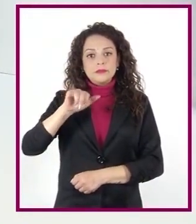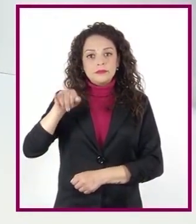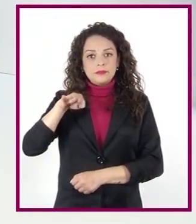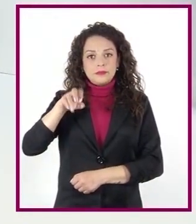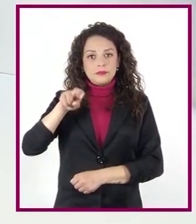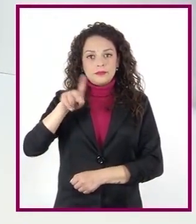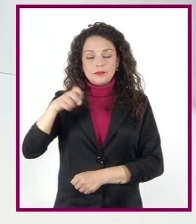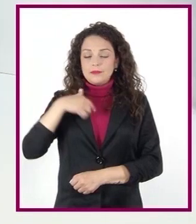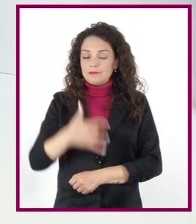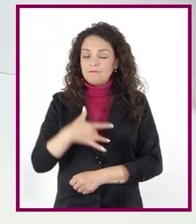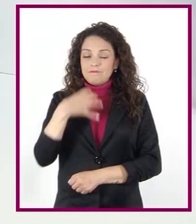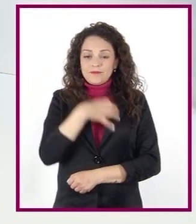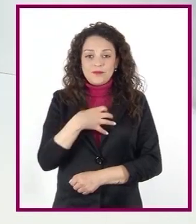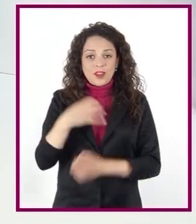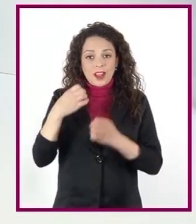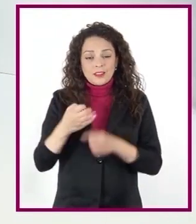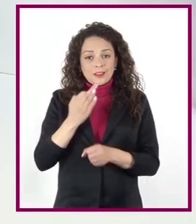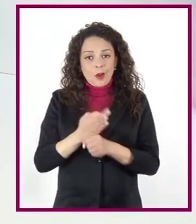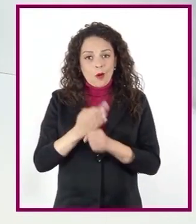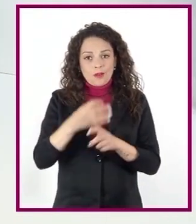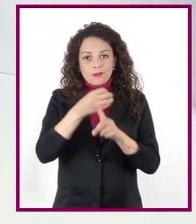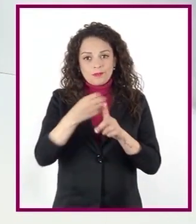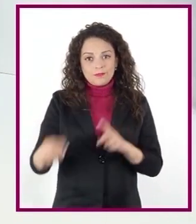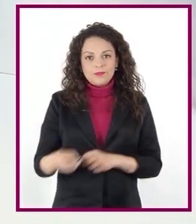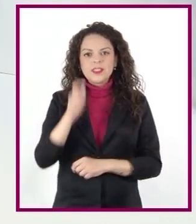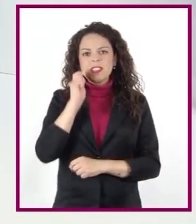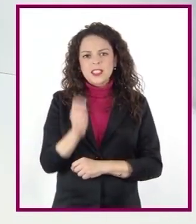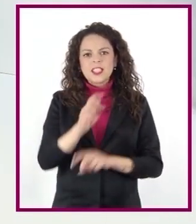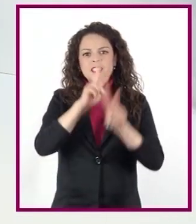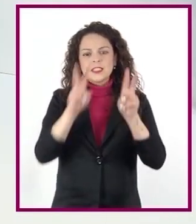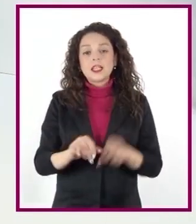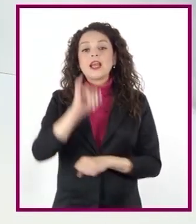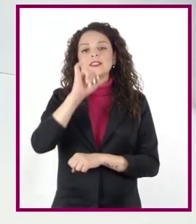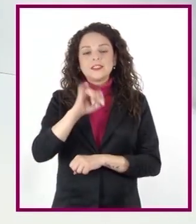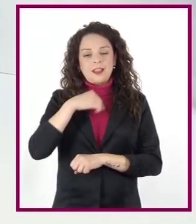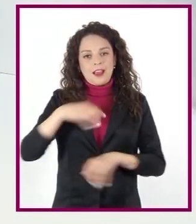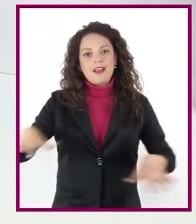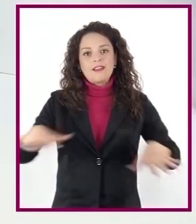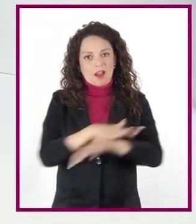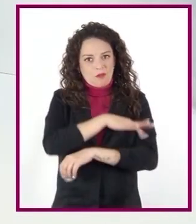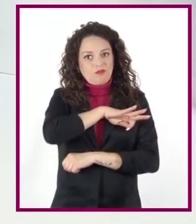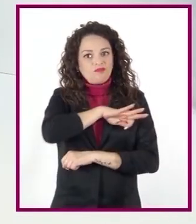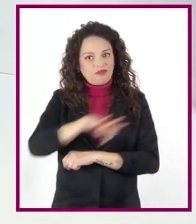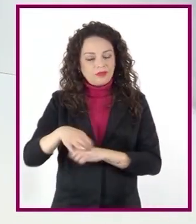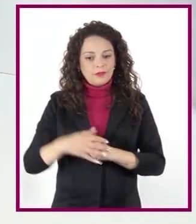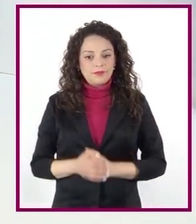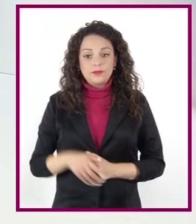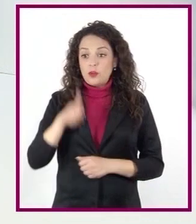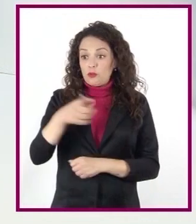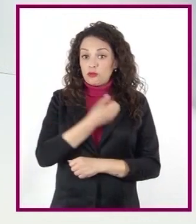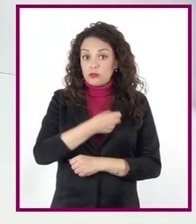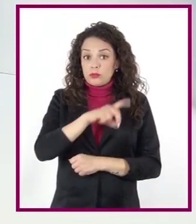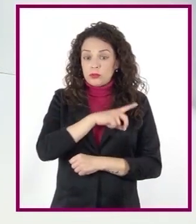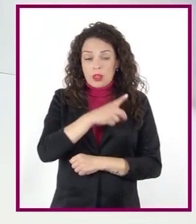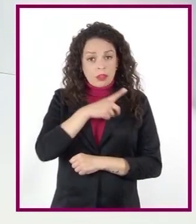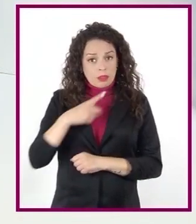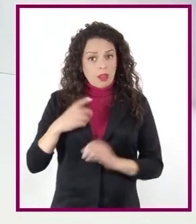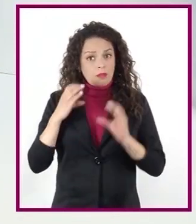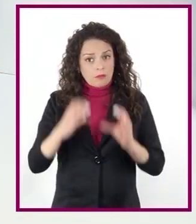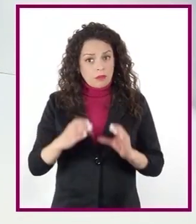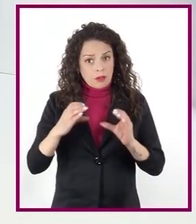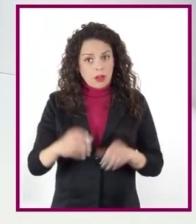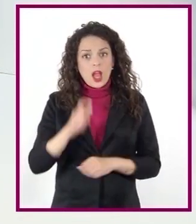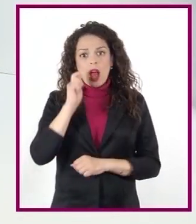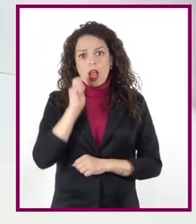estar con ustedes en la sesión Sí puedo cambiar. Mantengan su salud en buen estado. Continúen con las medidas básicas